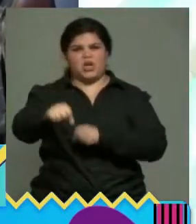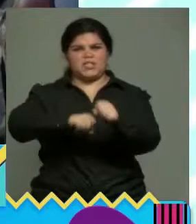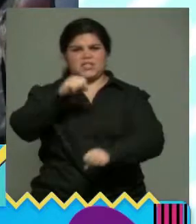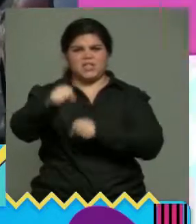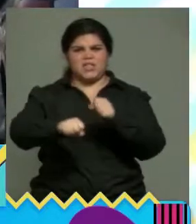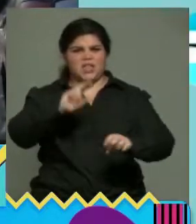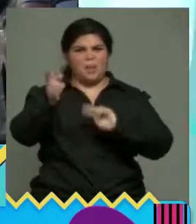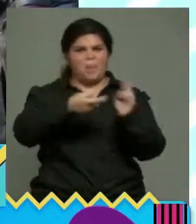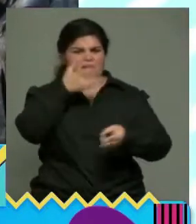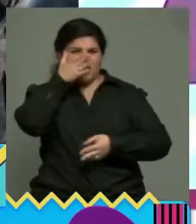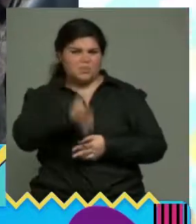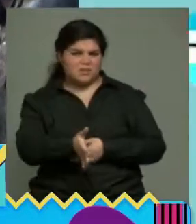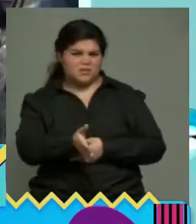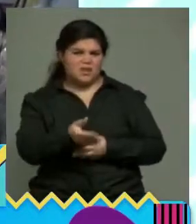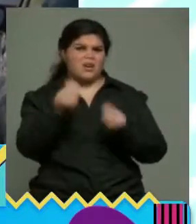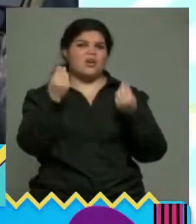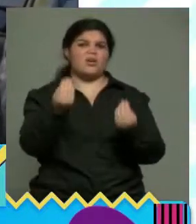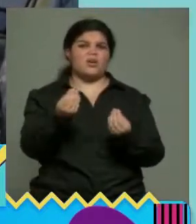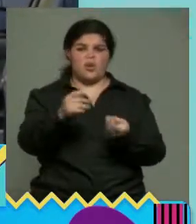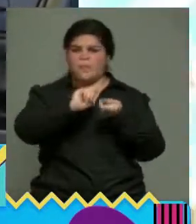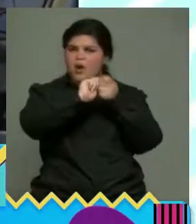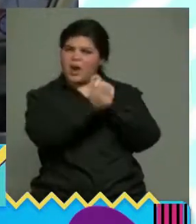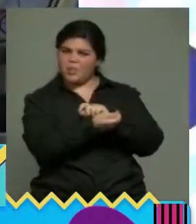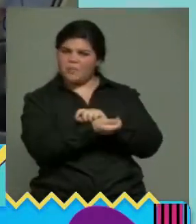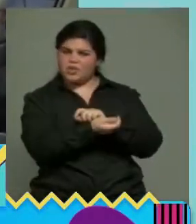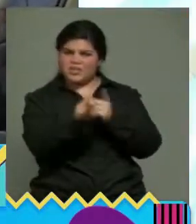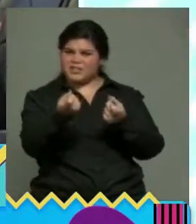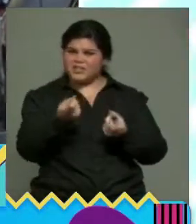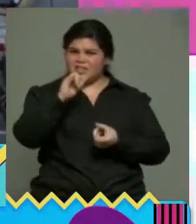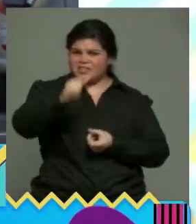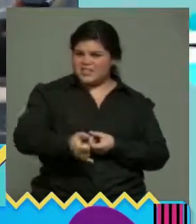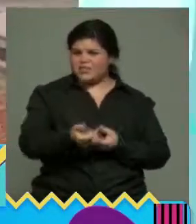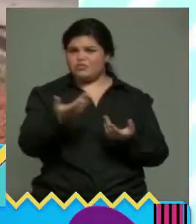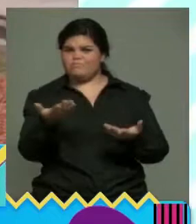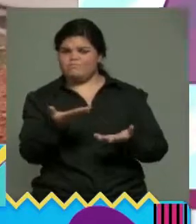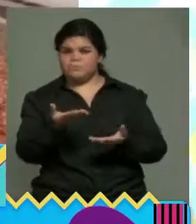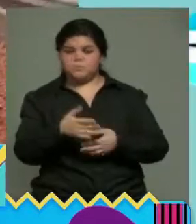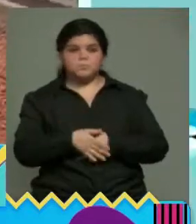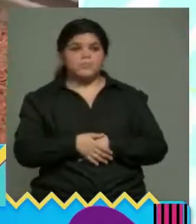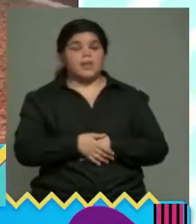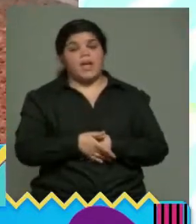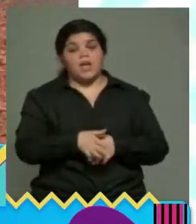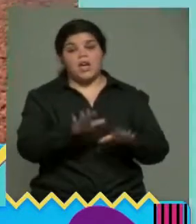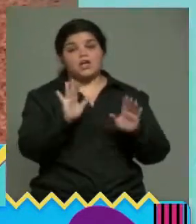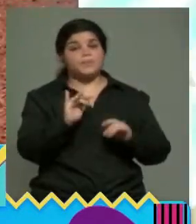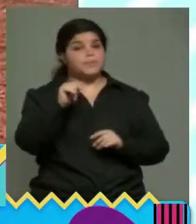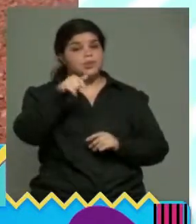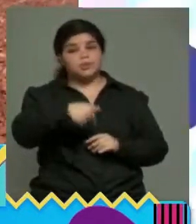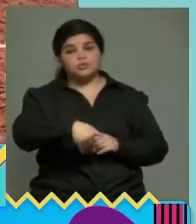no sé si realmente tenía sentido realizar esta modificación. En este momento quizá no mueva tanto la aguja,